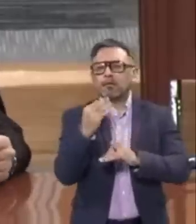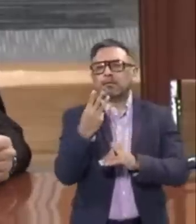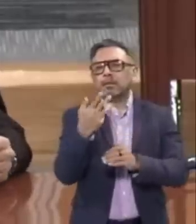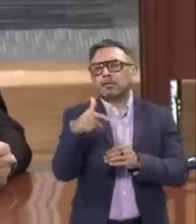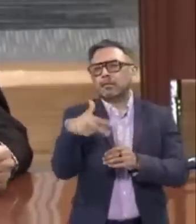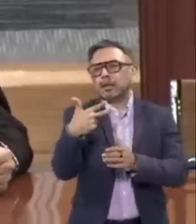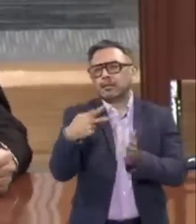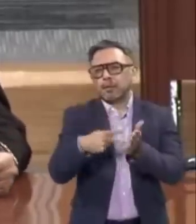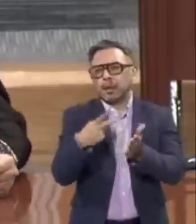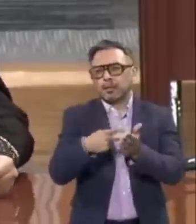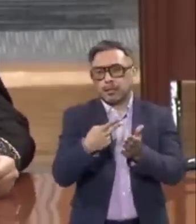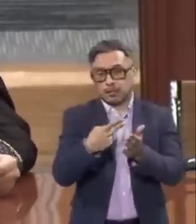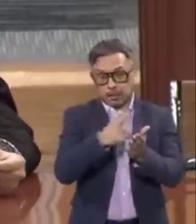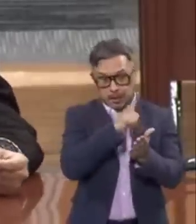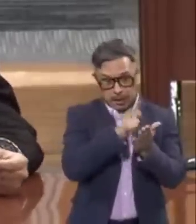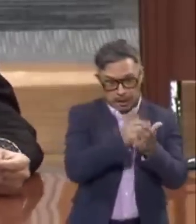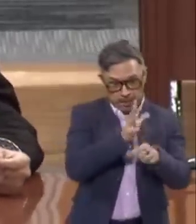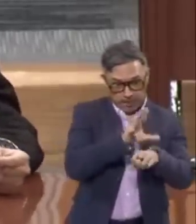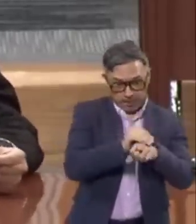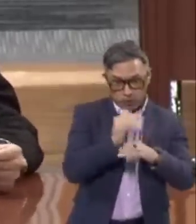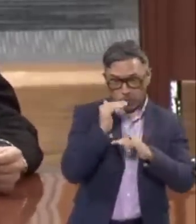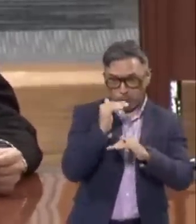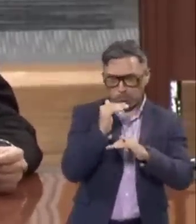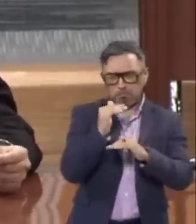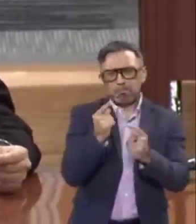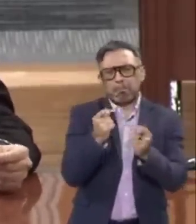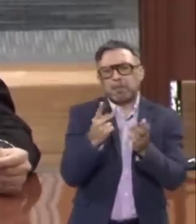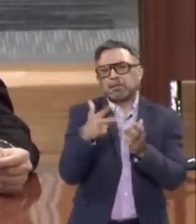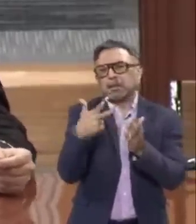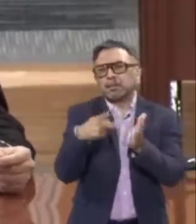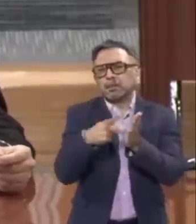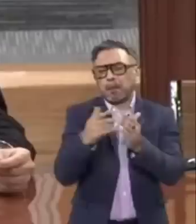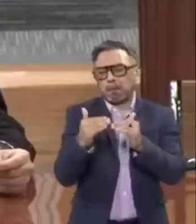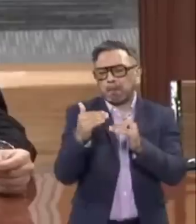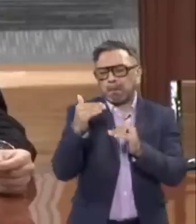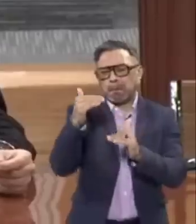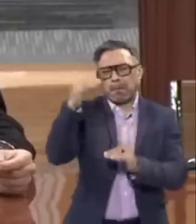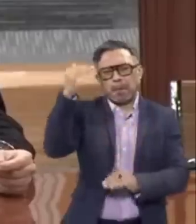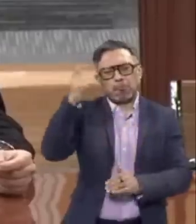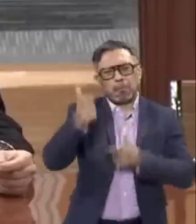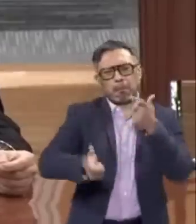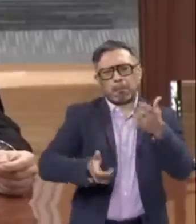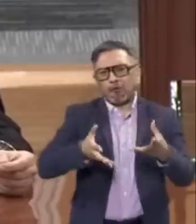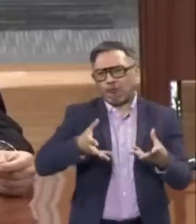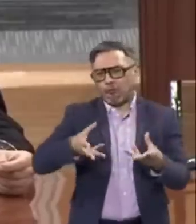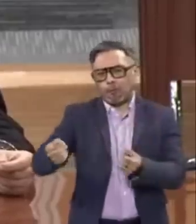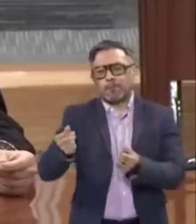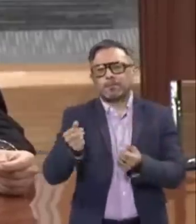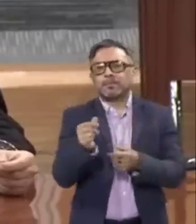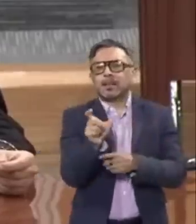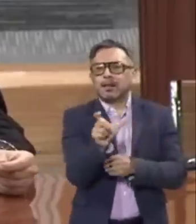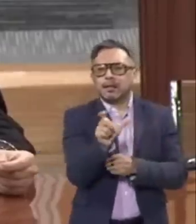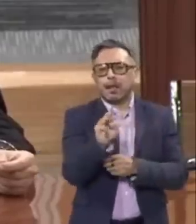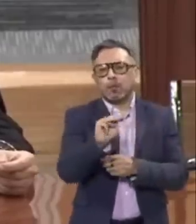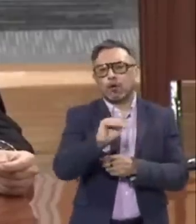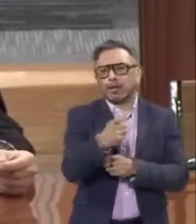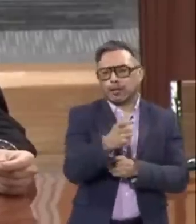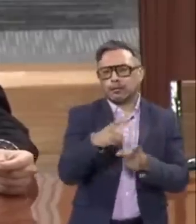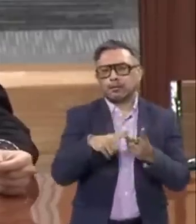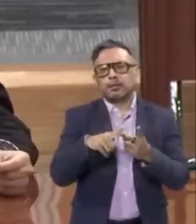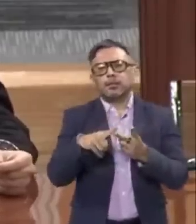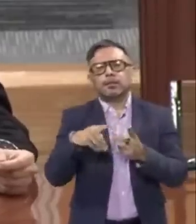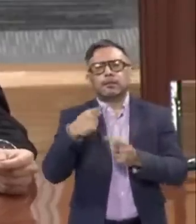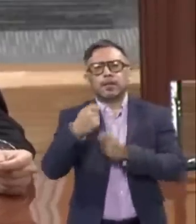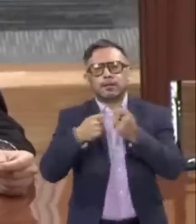veces lo permitido y con las que compraron votos a diestra y siniestra con las tarjetas Monex y las tarjetas